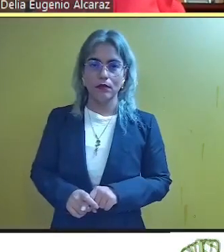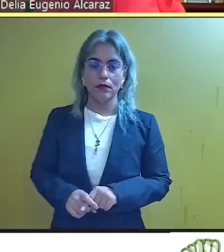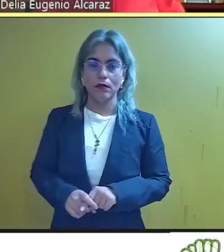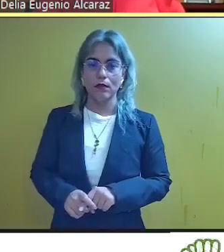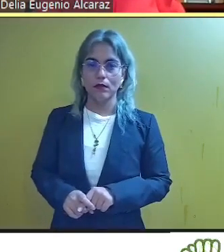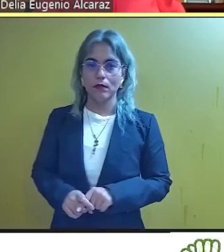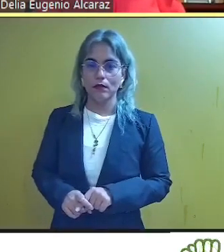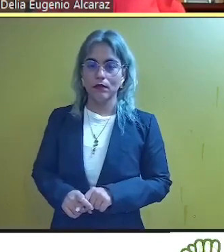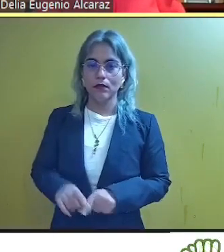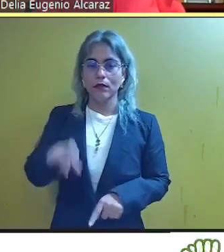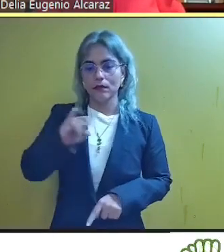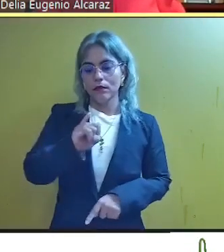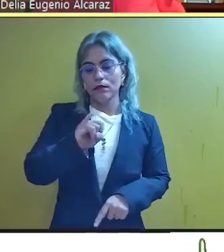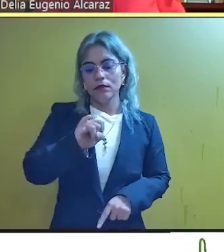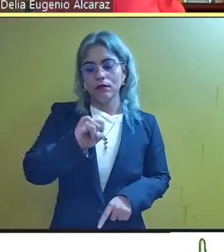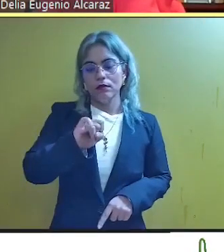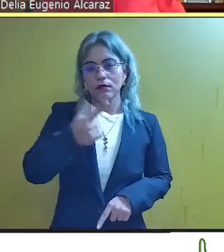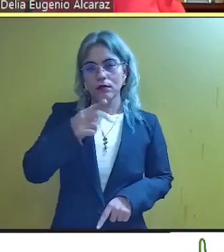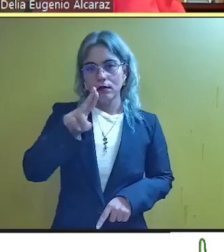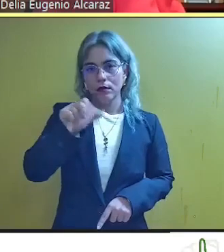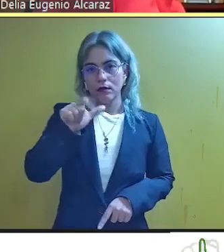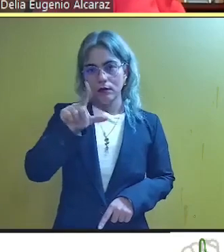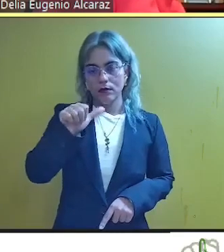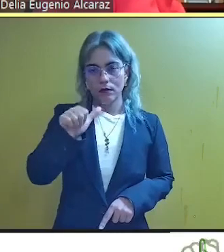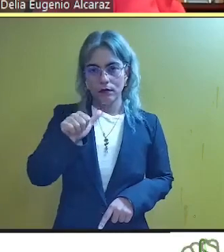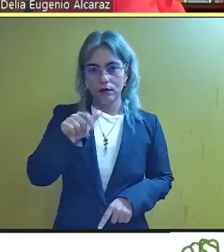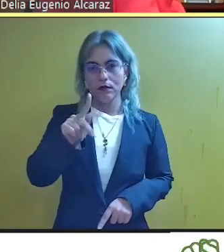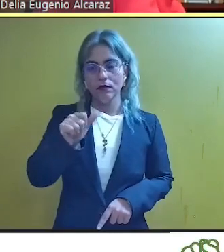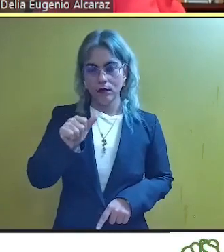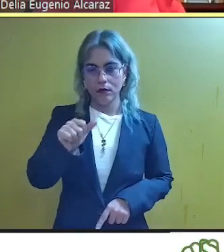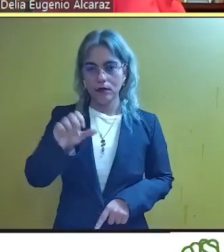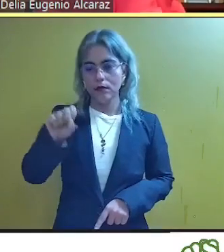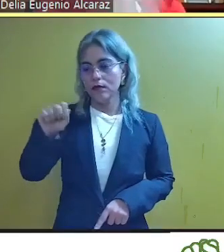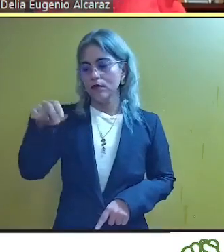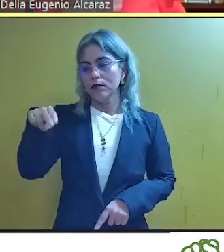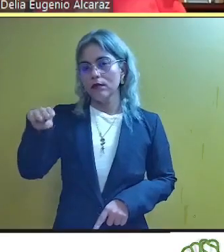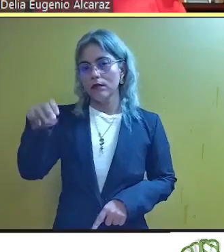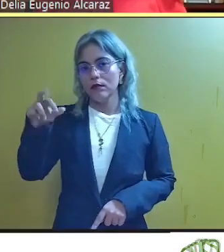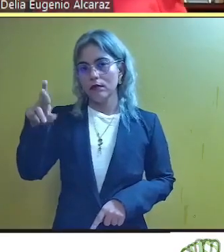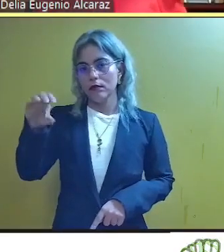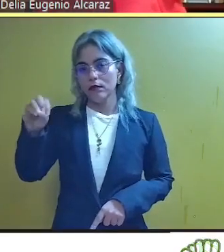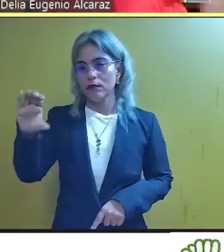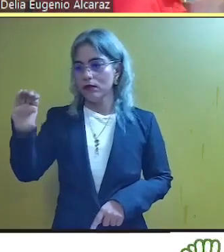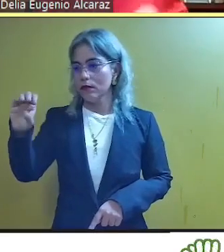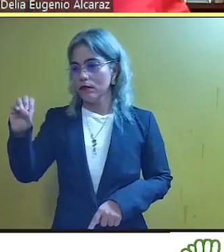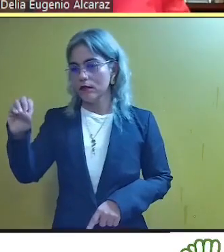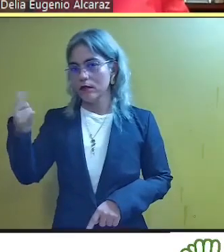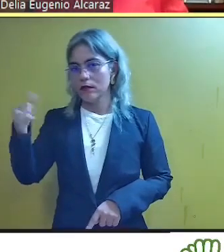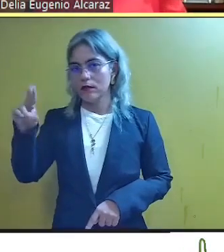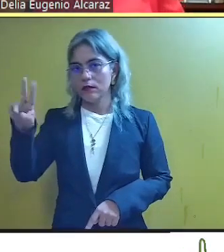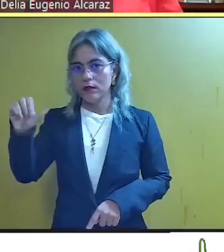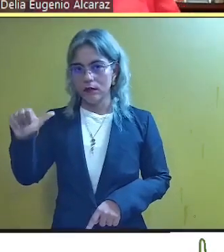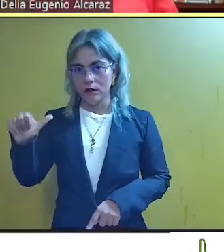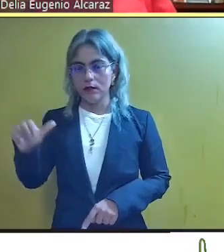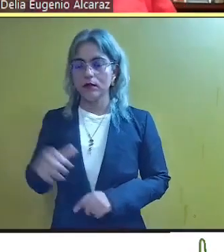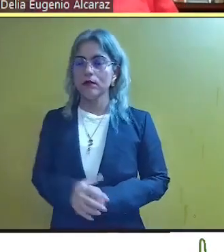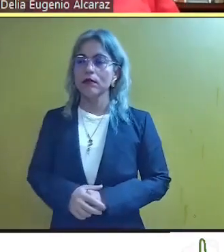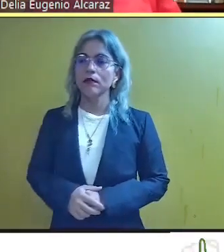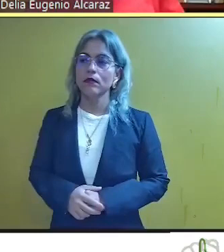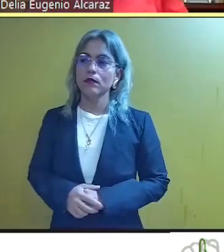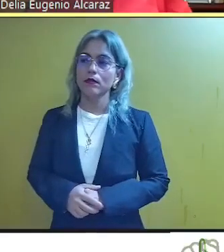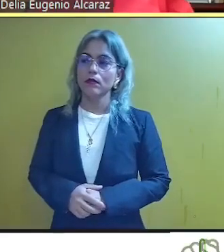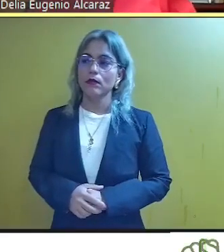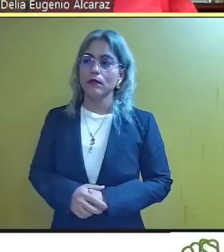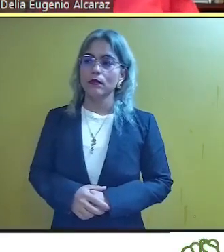de Igualapa, San Marcos y Coyuca de Benítez. Sin más por el momento, y hace la despedida. En